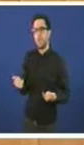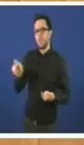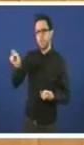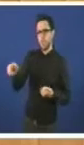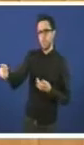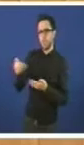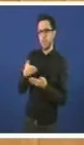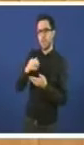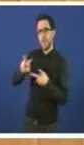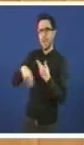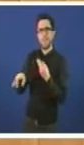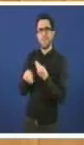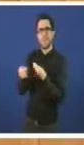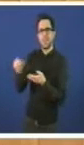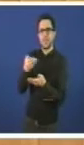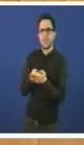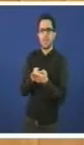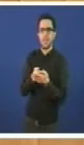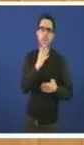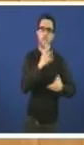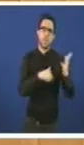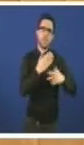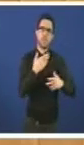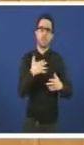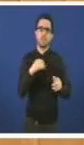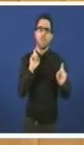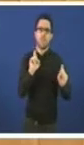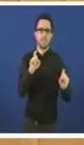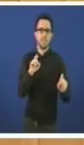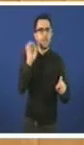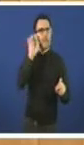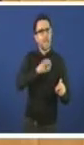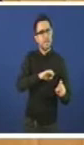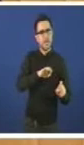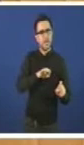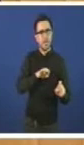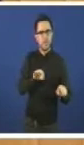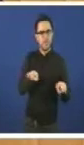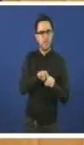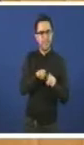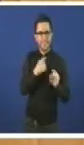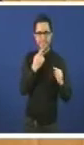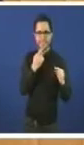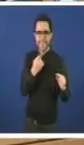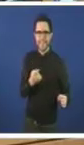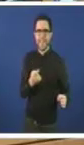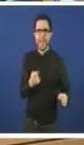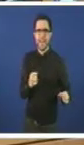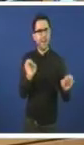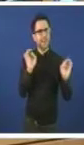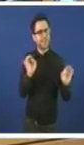que a sus matemáticas se van poder impartir en gallego tal y como decía explícita el